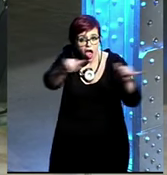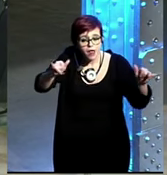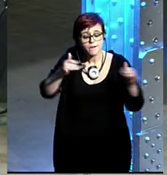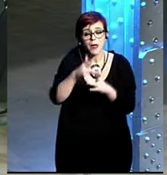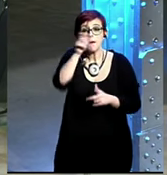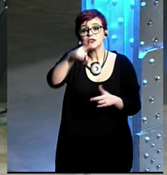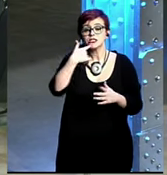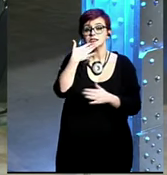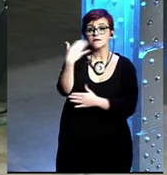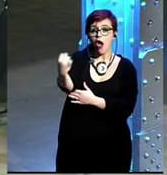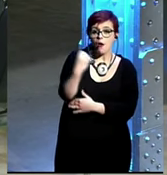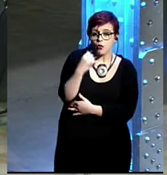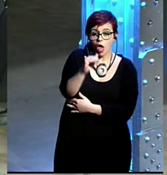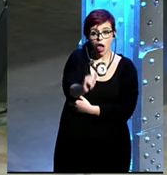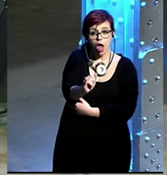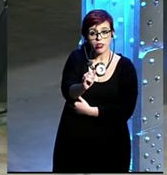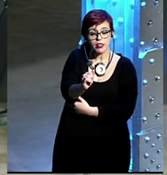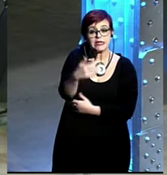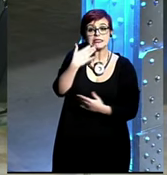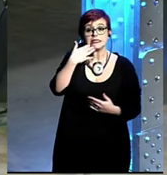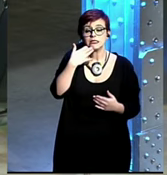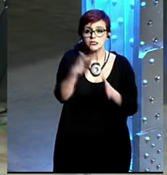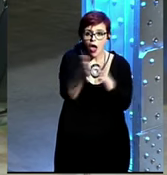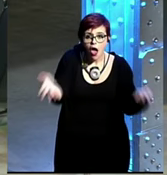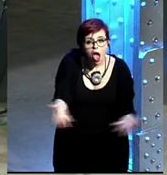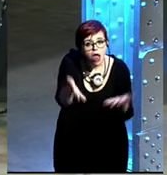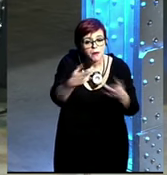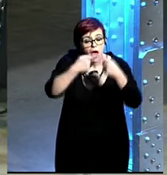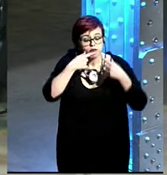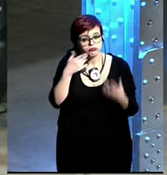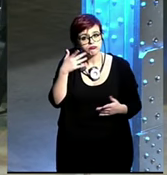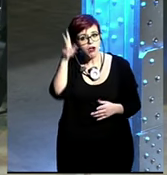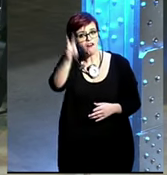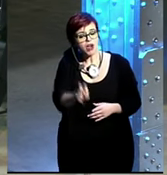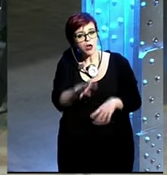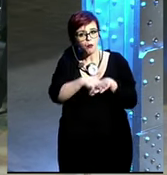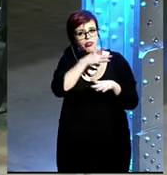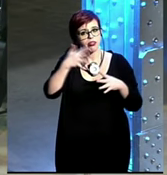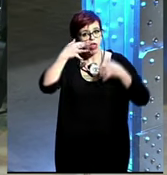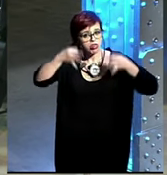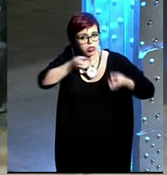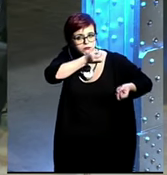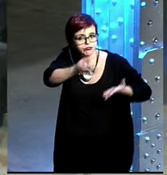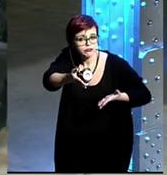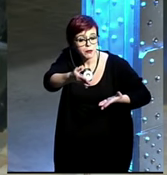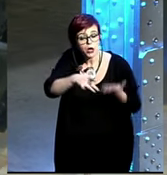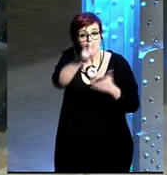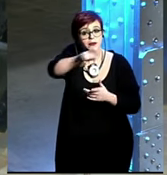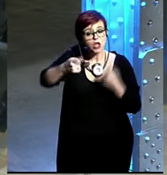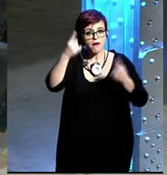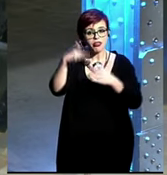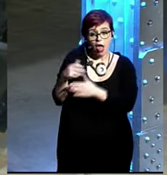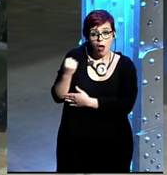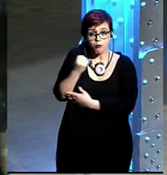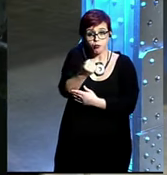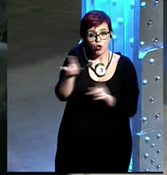tiene el suficiente apoyo y le animan lo suficiente, pueden expresar su propia realidad. Y hay gente que aunque tengan ese apoyo